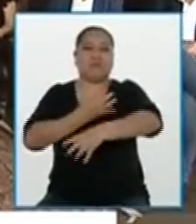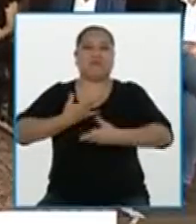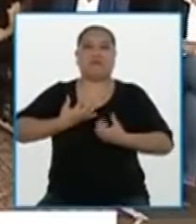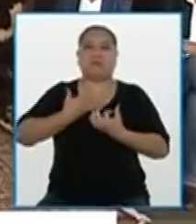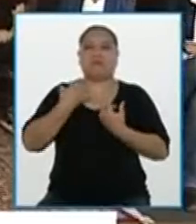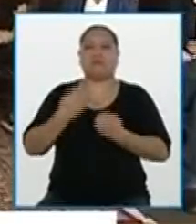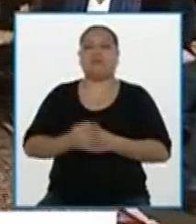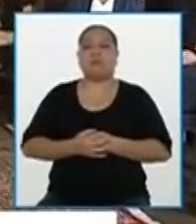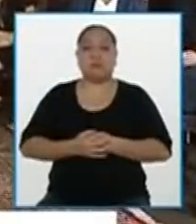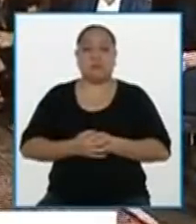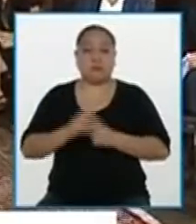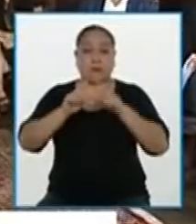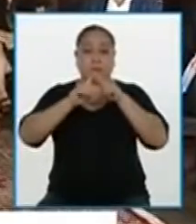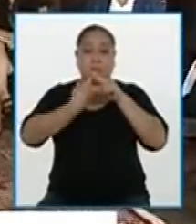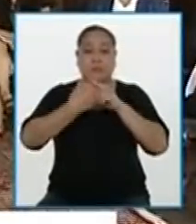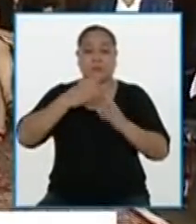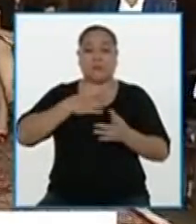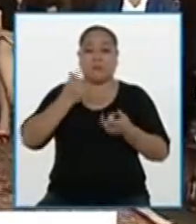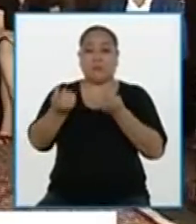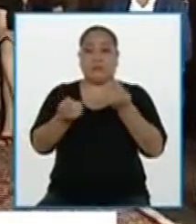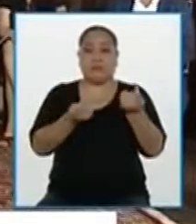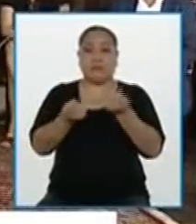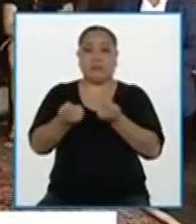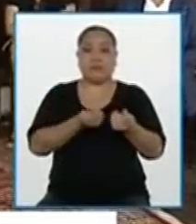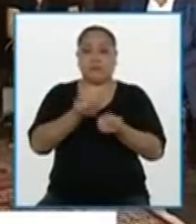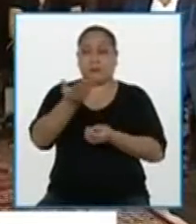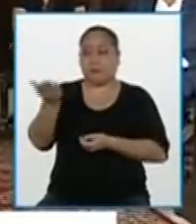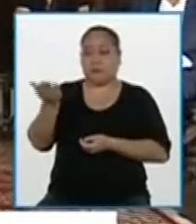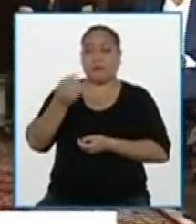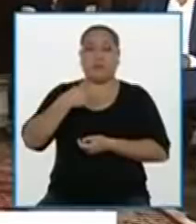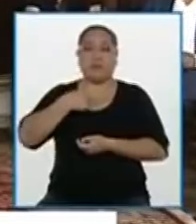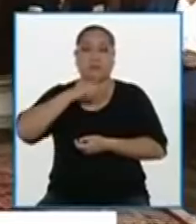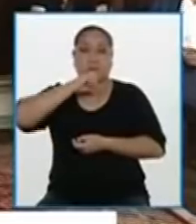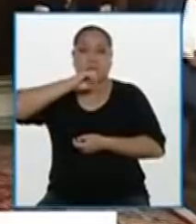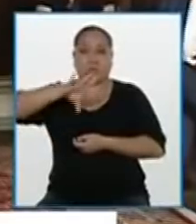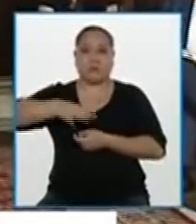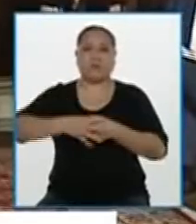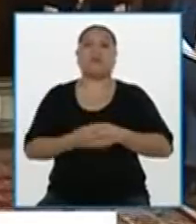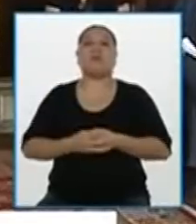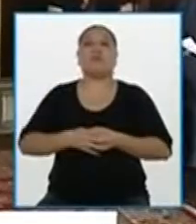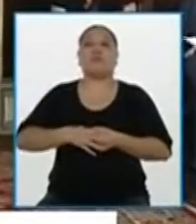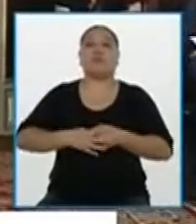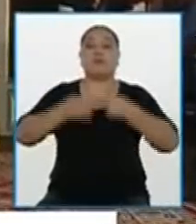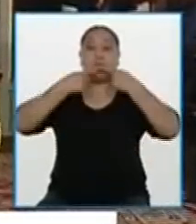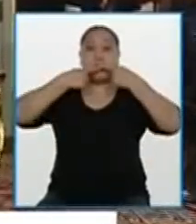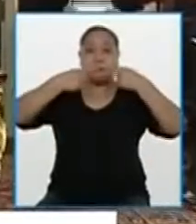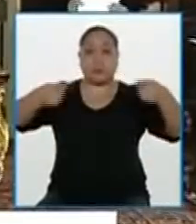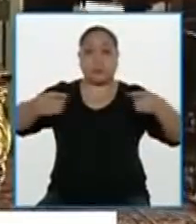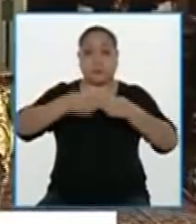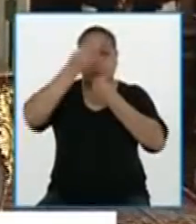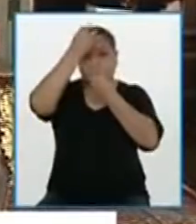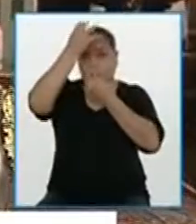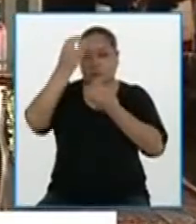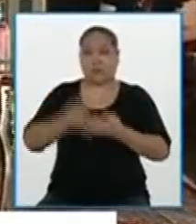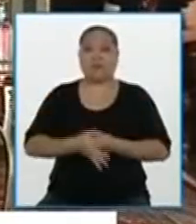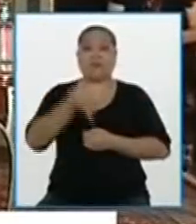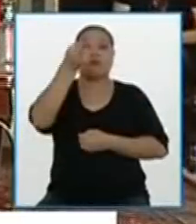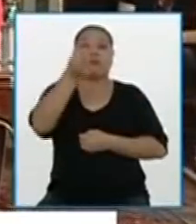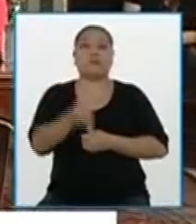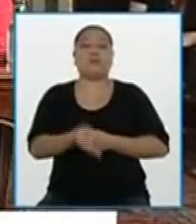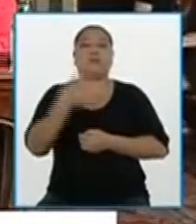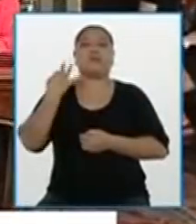fiscal ya no es el mismo. Entonces, estos bonos y estos subsidios y estos gastos extra que se dieron